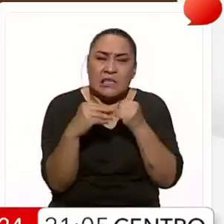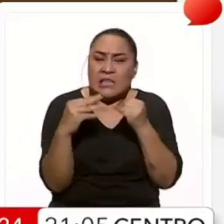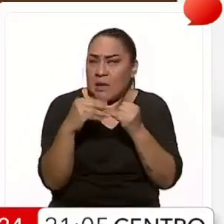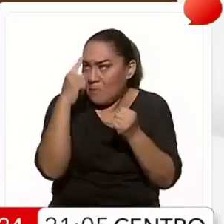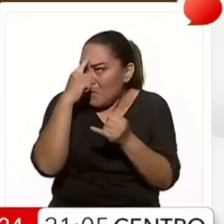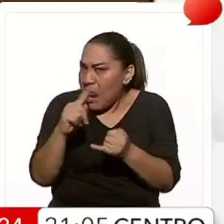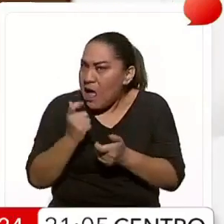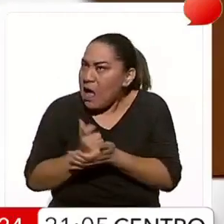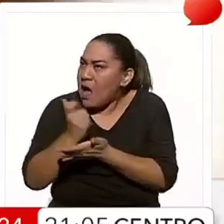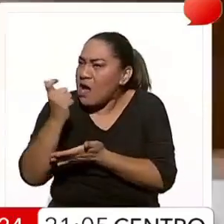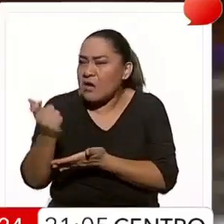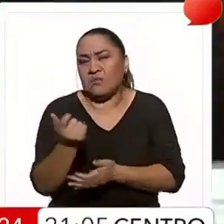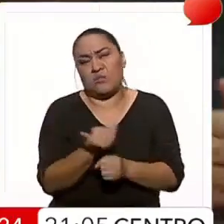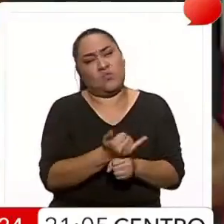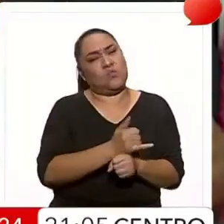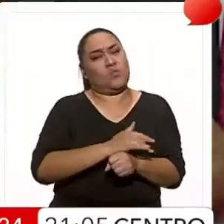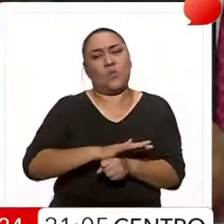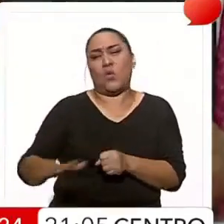partido a la mitad, no puede ser.